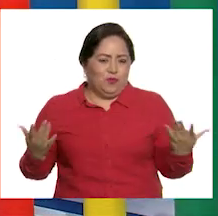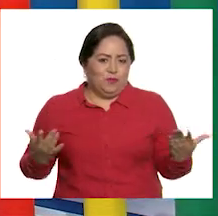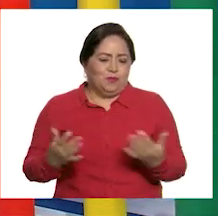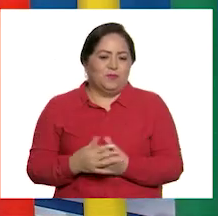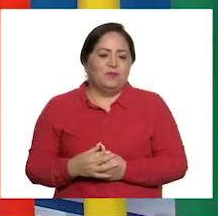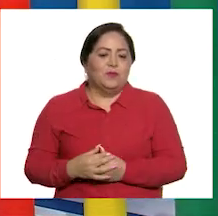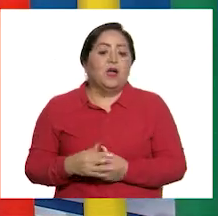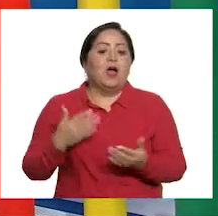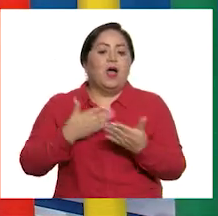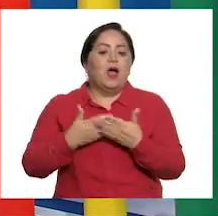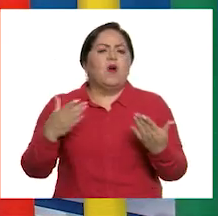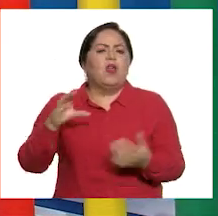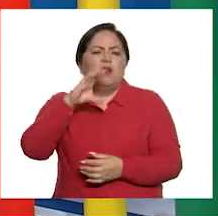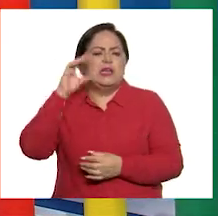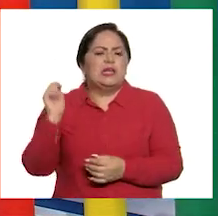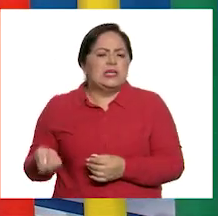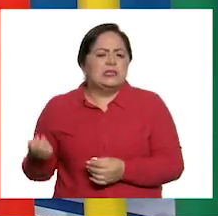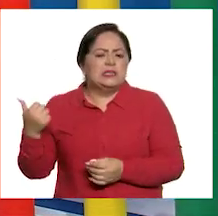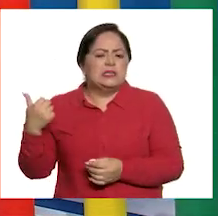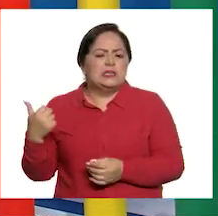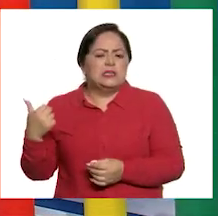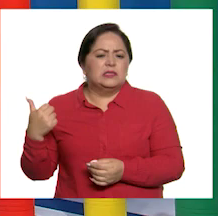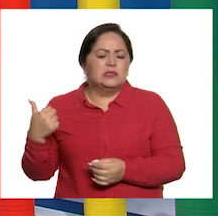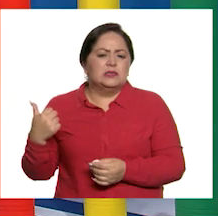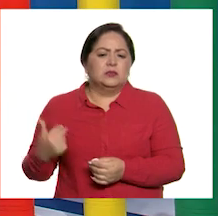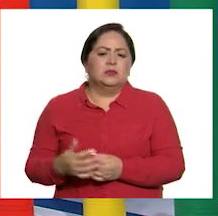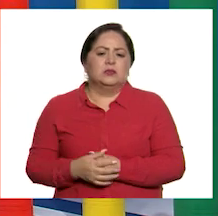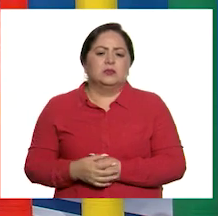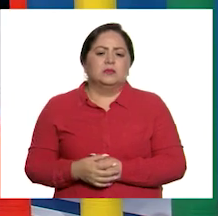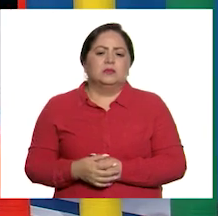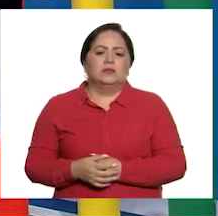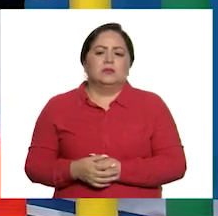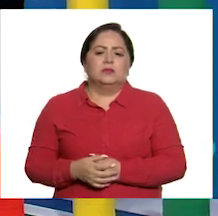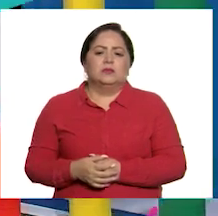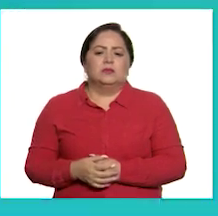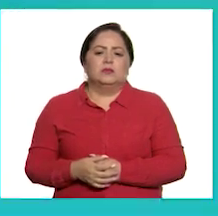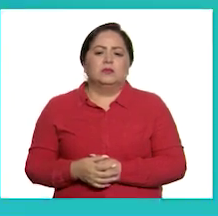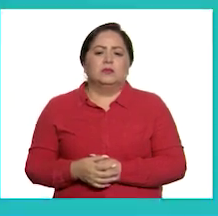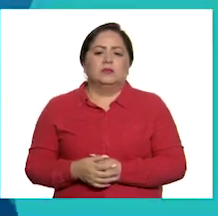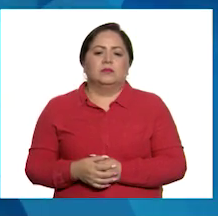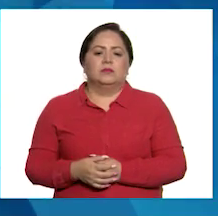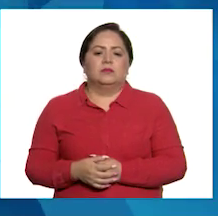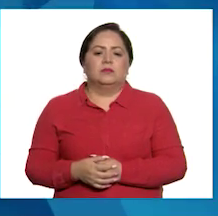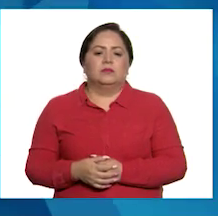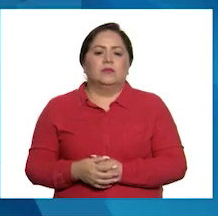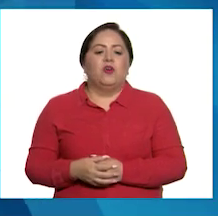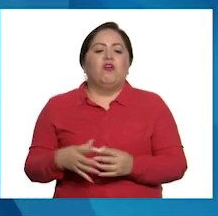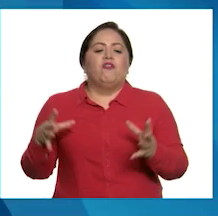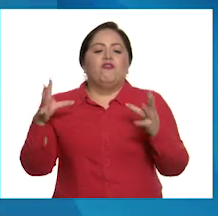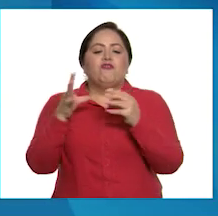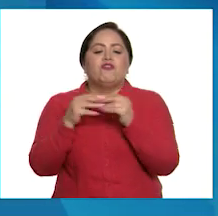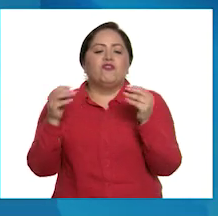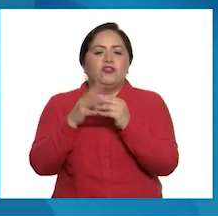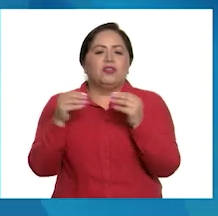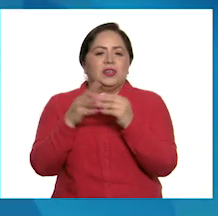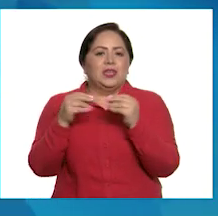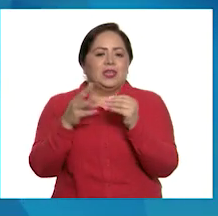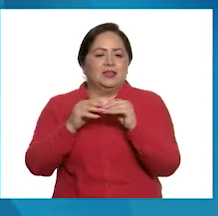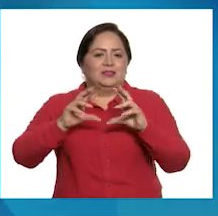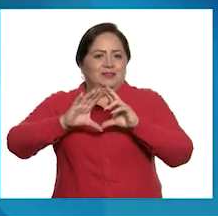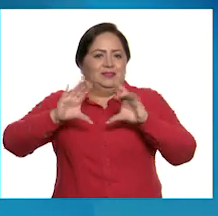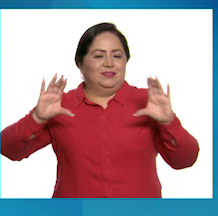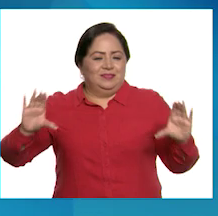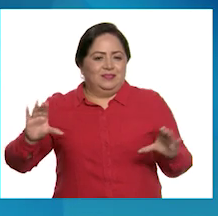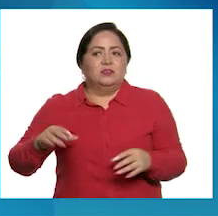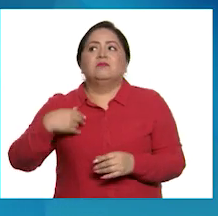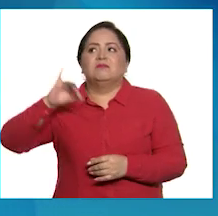¿Qué observamos en esta imagen? Que voy a mostrar ahorita a pantalla. Son frutas en almíbar, maestro. Lo sé